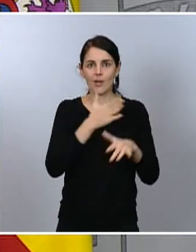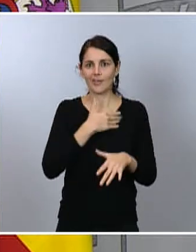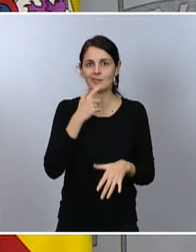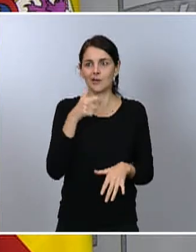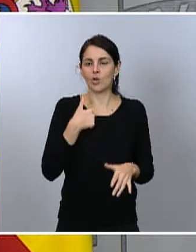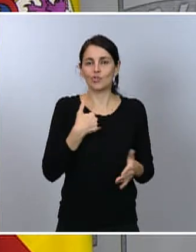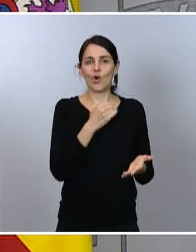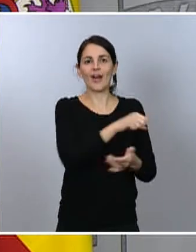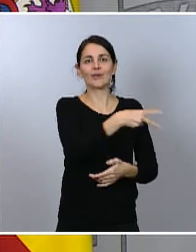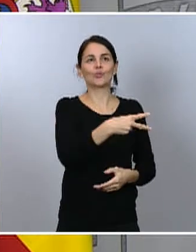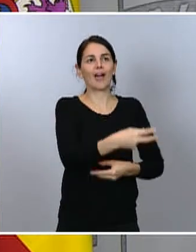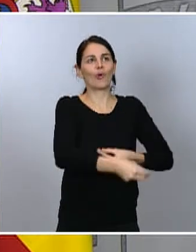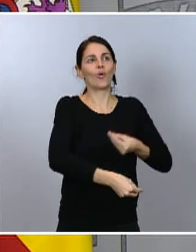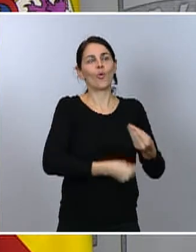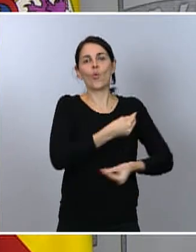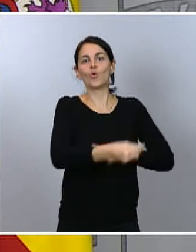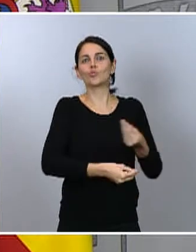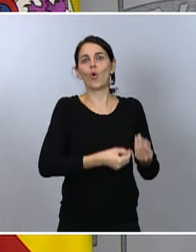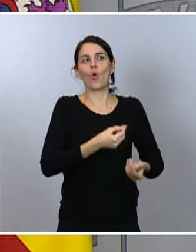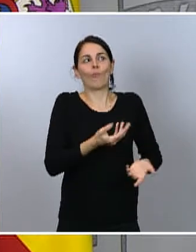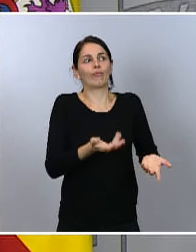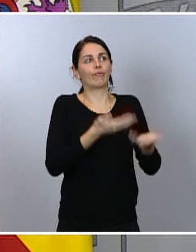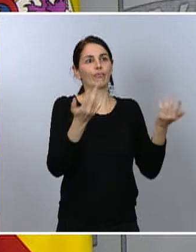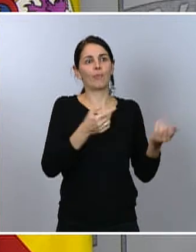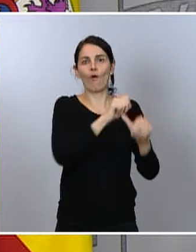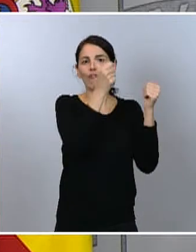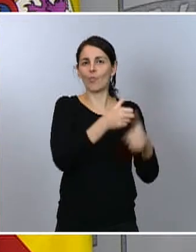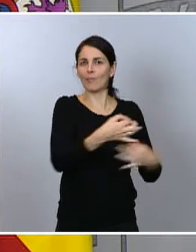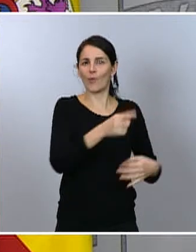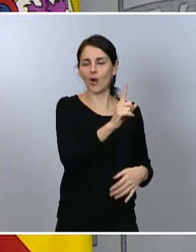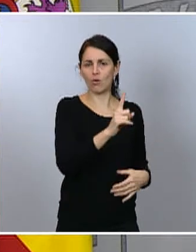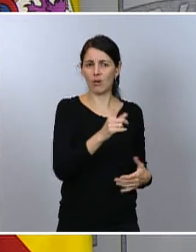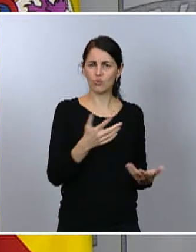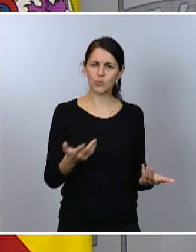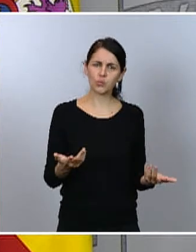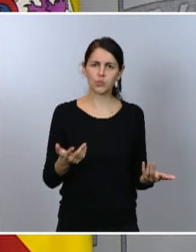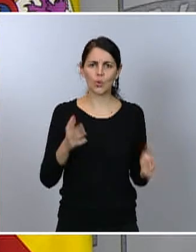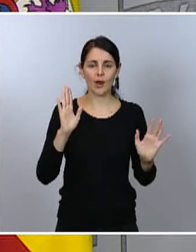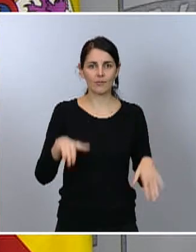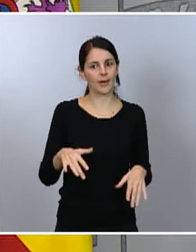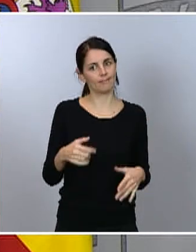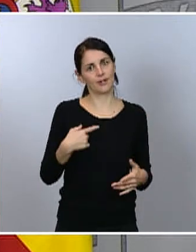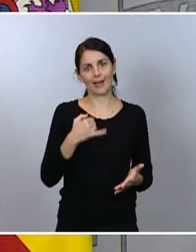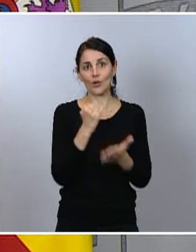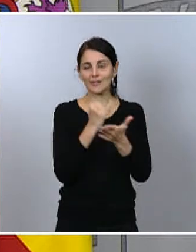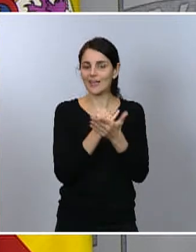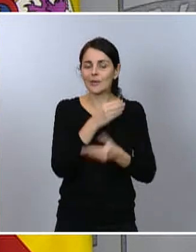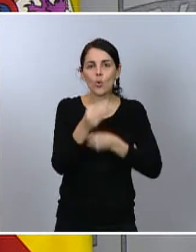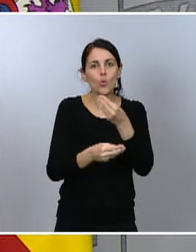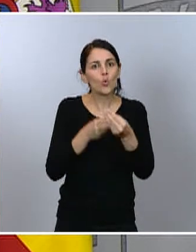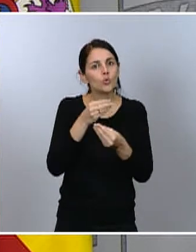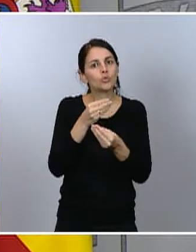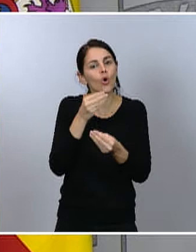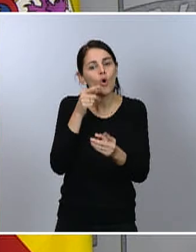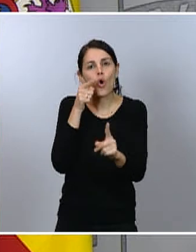la población inadecuada, porque entonces estaríamos haciendo un mal uso de un test que en este momento no está